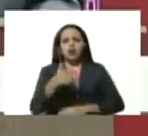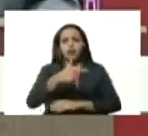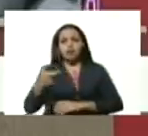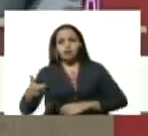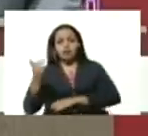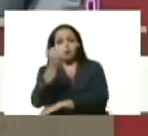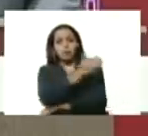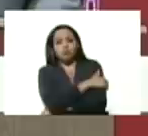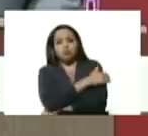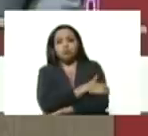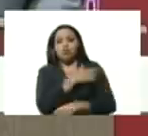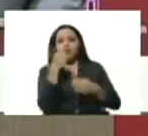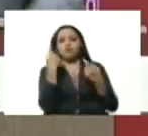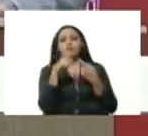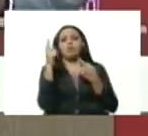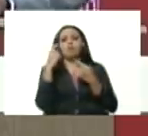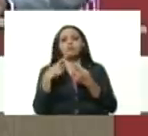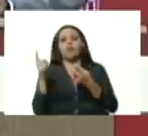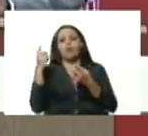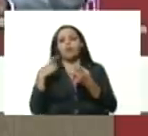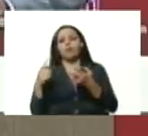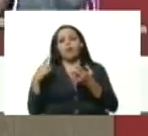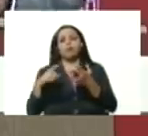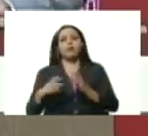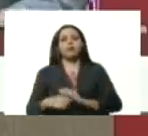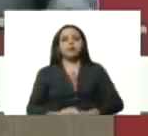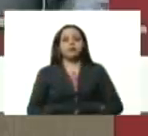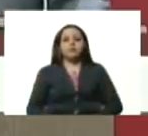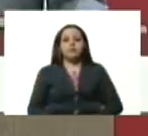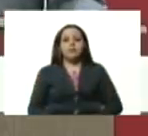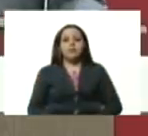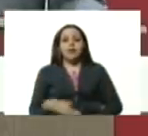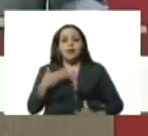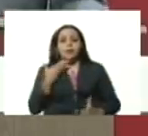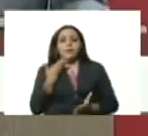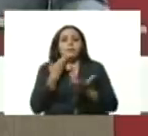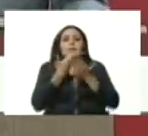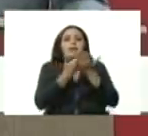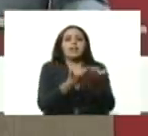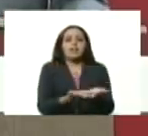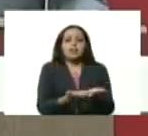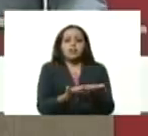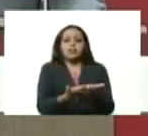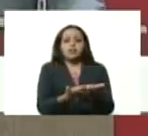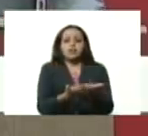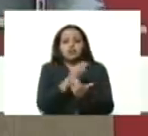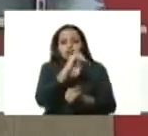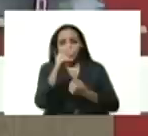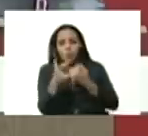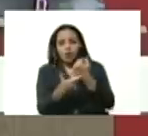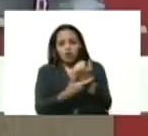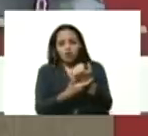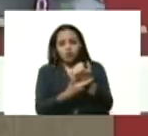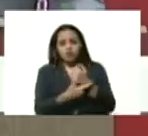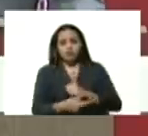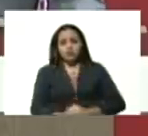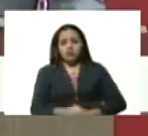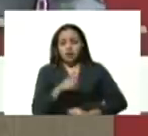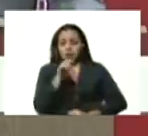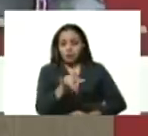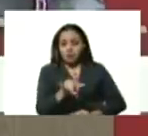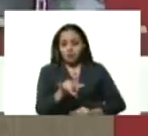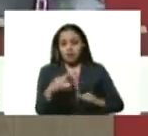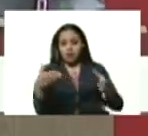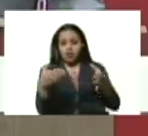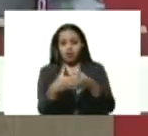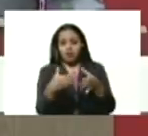Sergio Vergara, a pedido de Juan Guaidó, que en esas reuniones se acordó